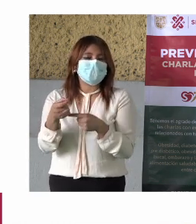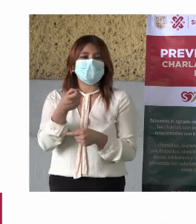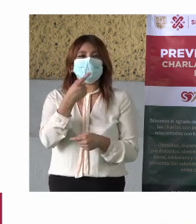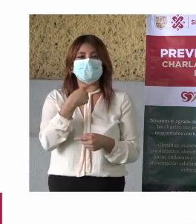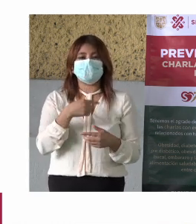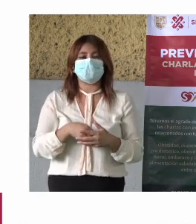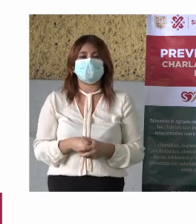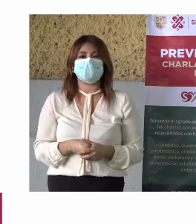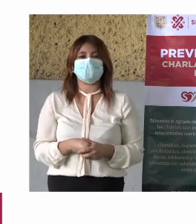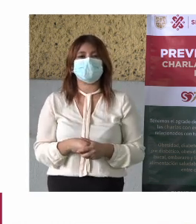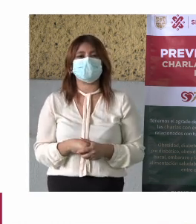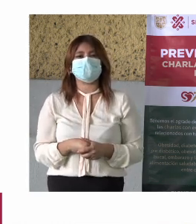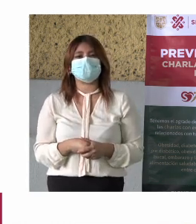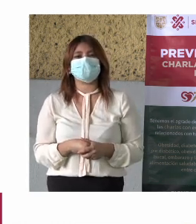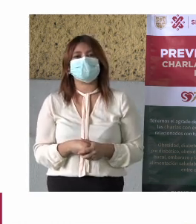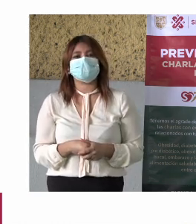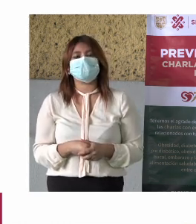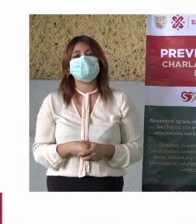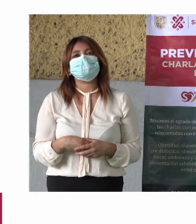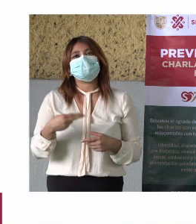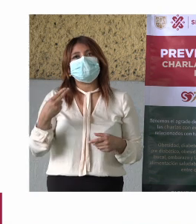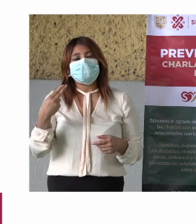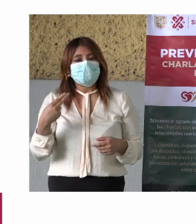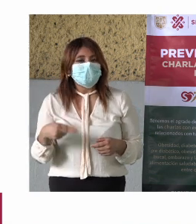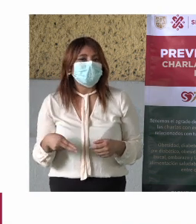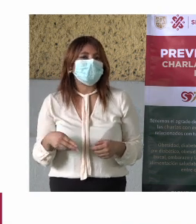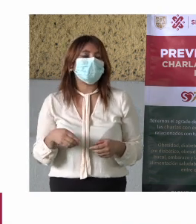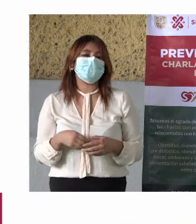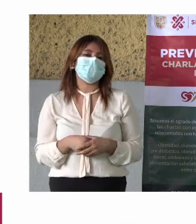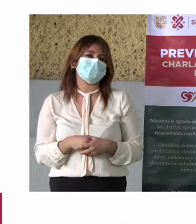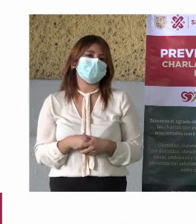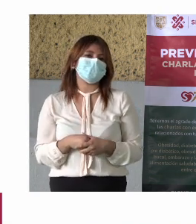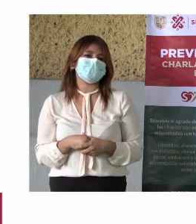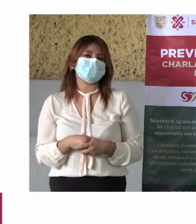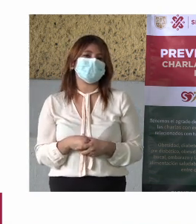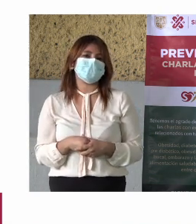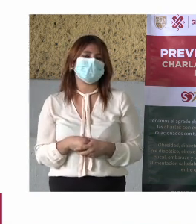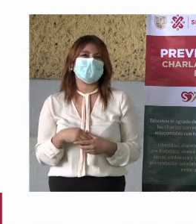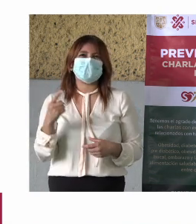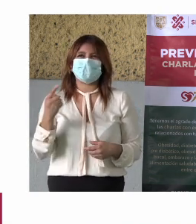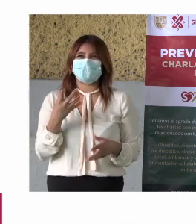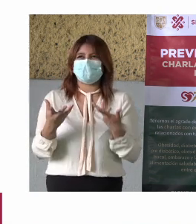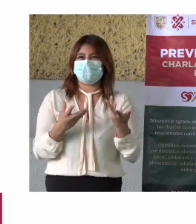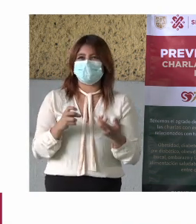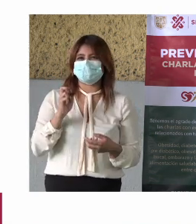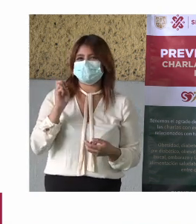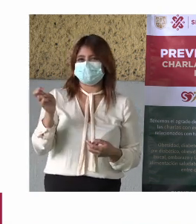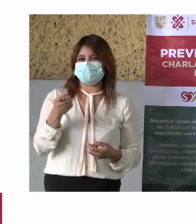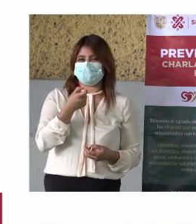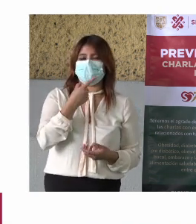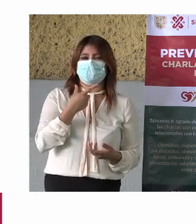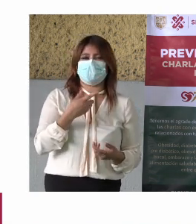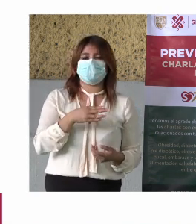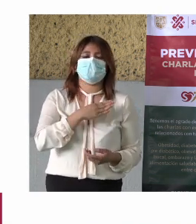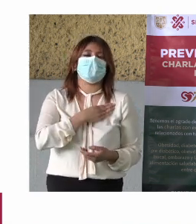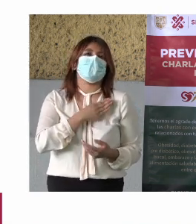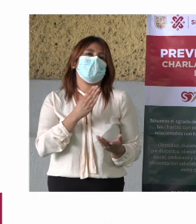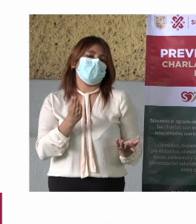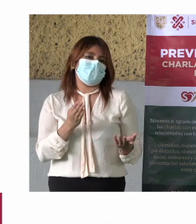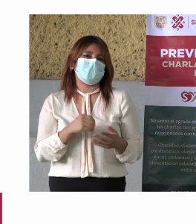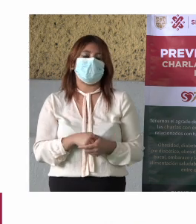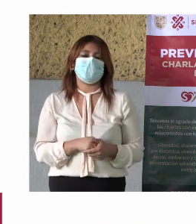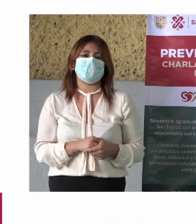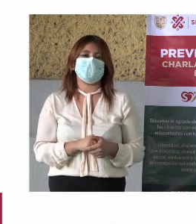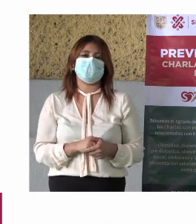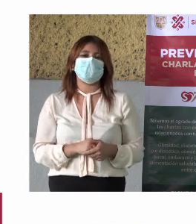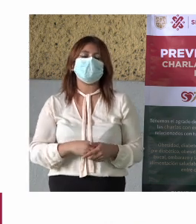la glibenclamida, la glipirida o la glicazida. ¿Qué es lo que van a hacer este tipo de medicamentos? Bueno, lo que van a hacer